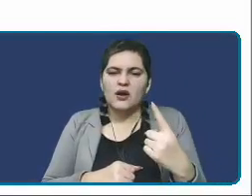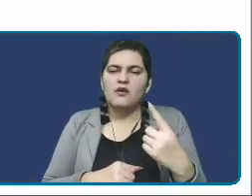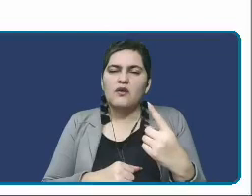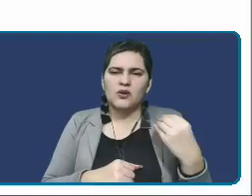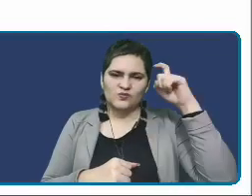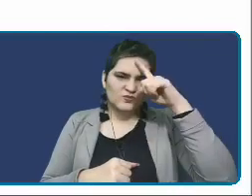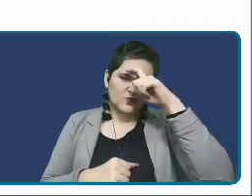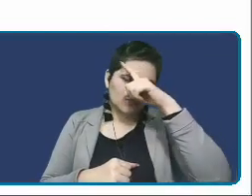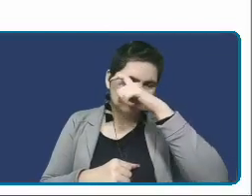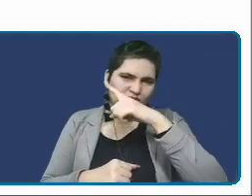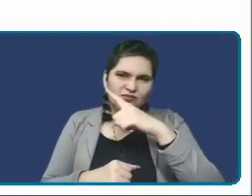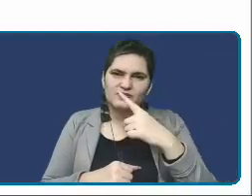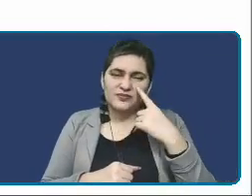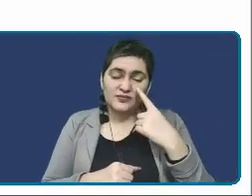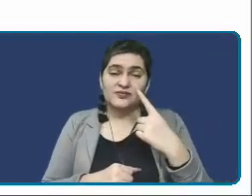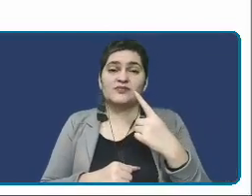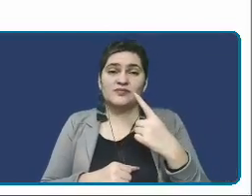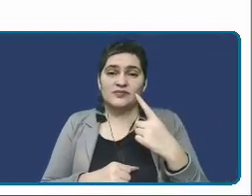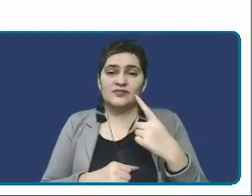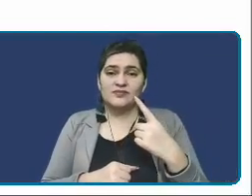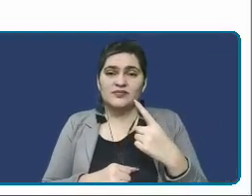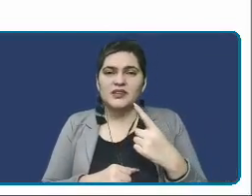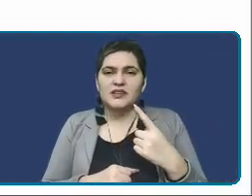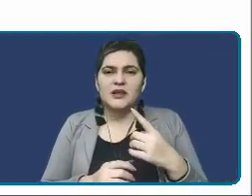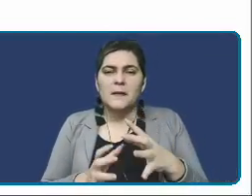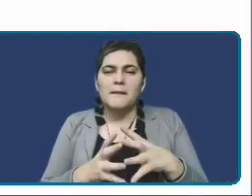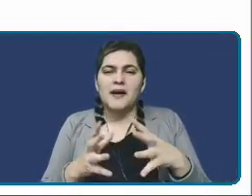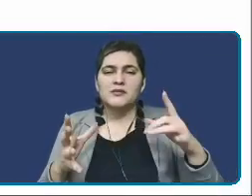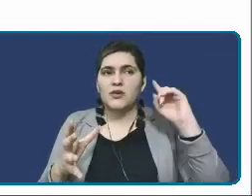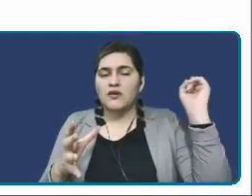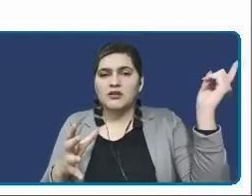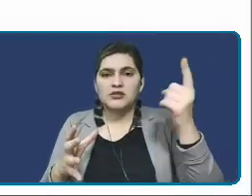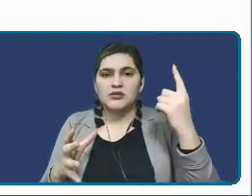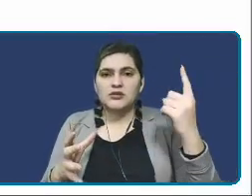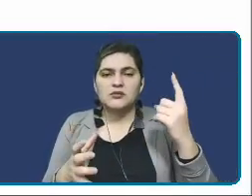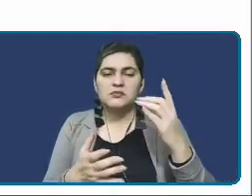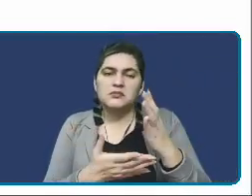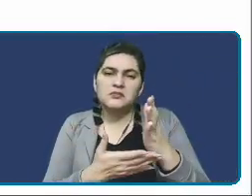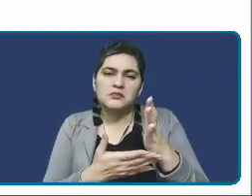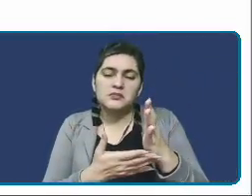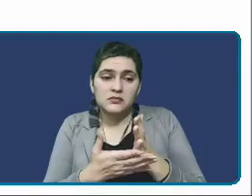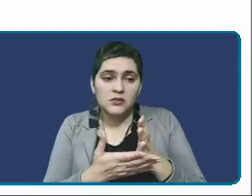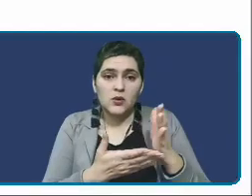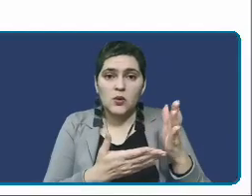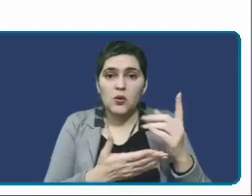lo que vemos en general en la población es que un cuarto de la población usan